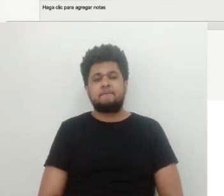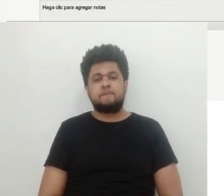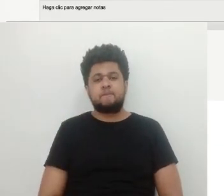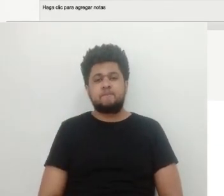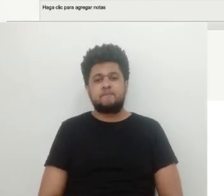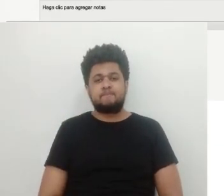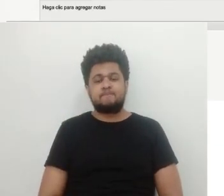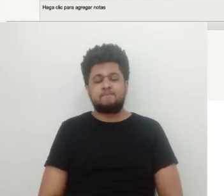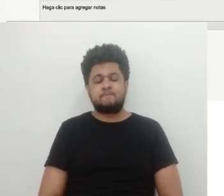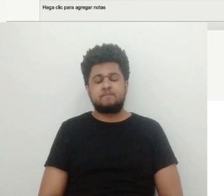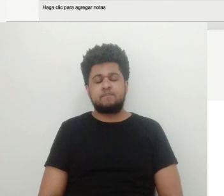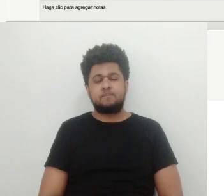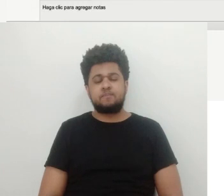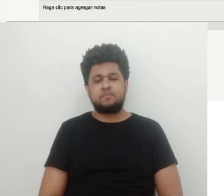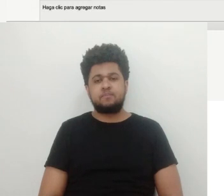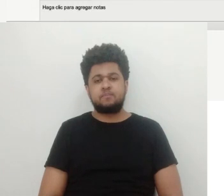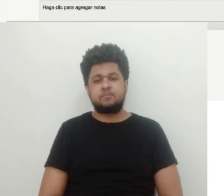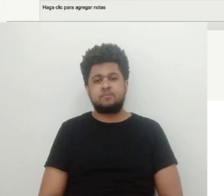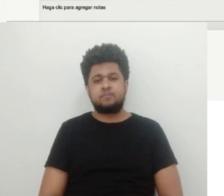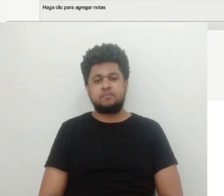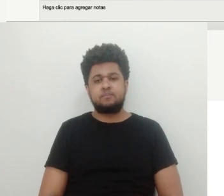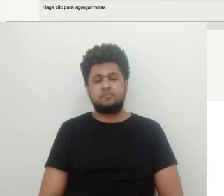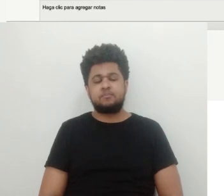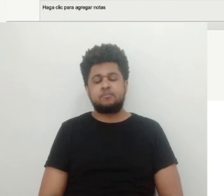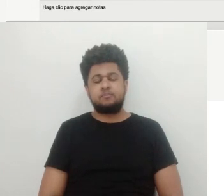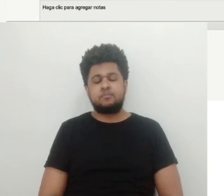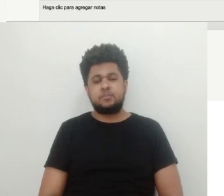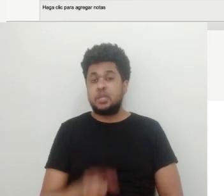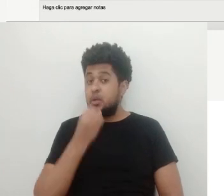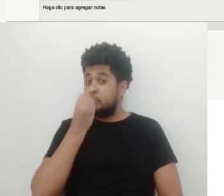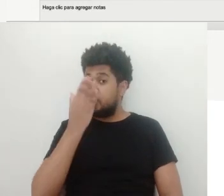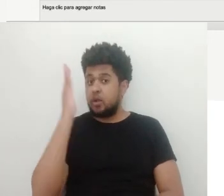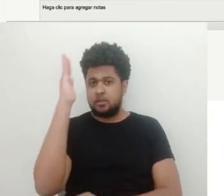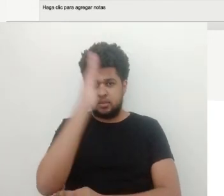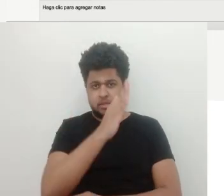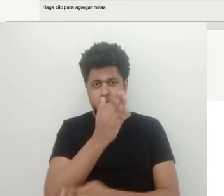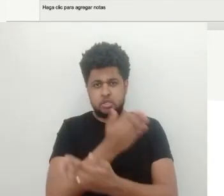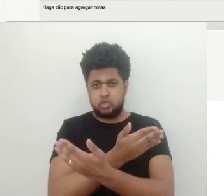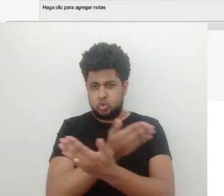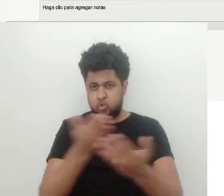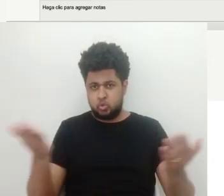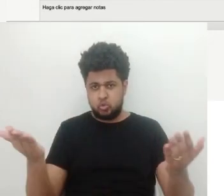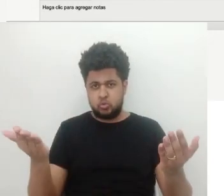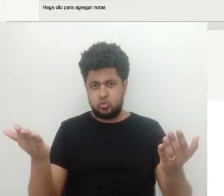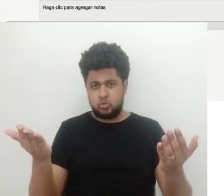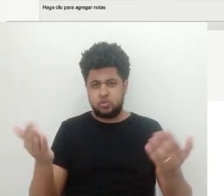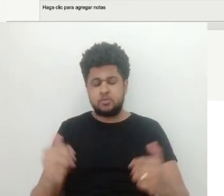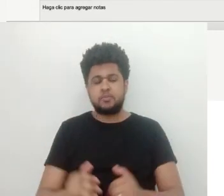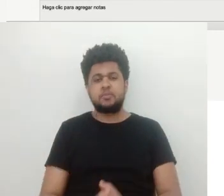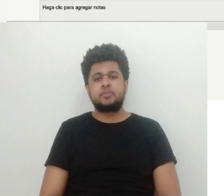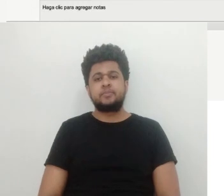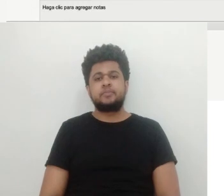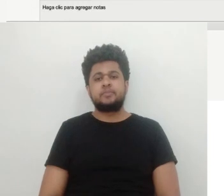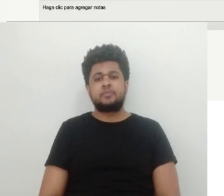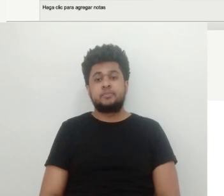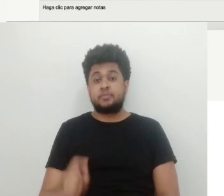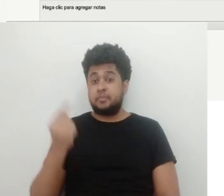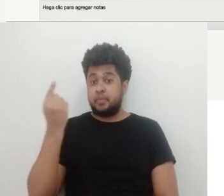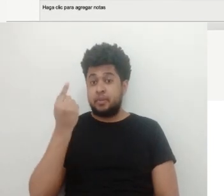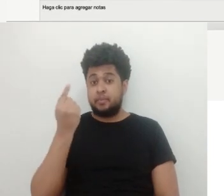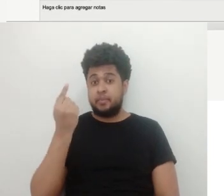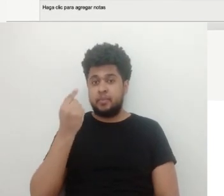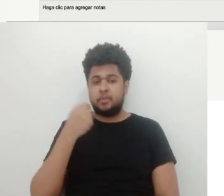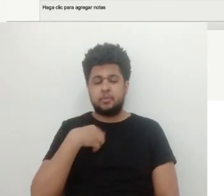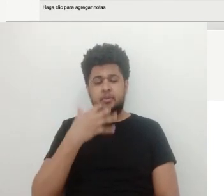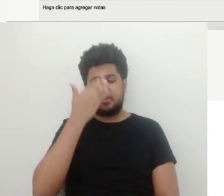aquí. Cuando me invitaron me puse tan feliz por poder compartir un espacio con las personas que llevan adelante este programa al que le tengo tanto